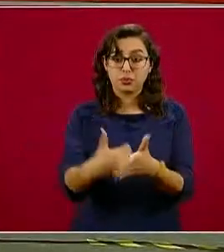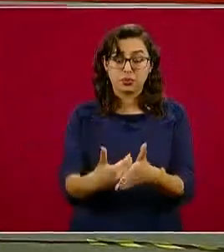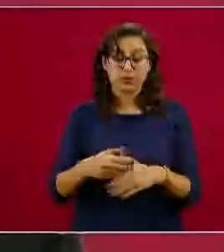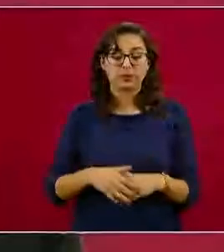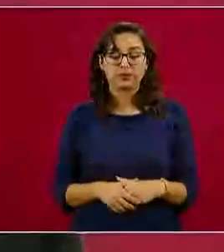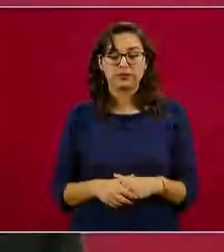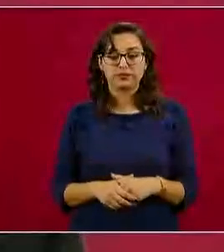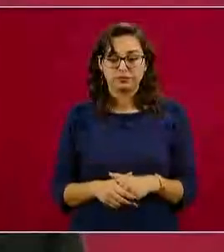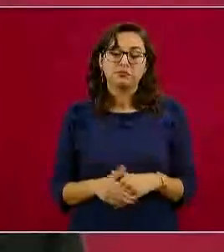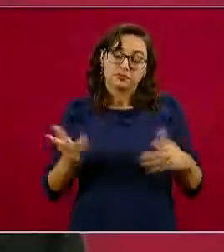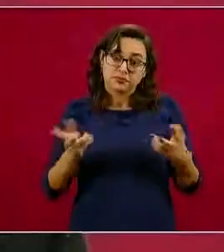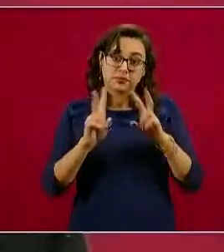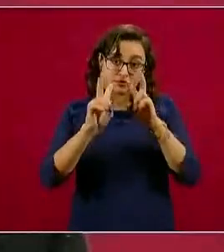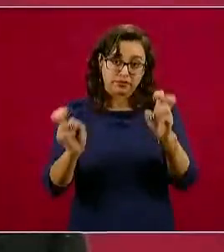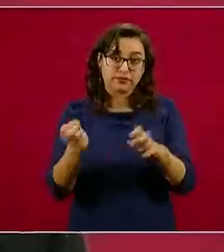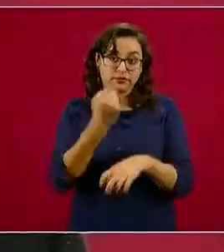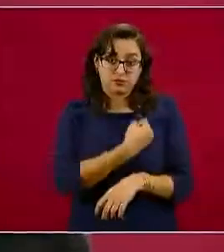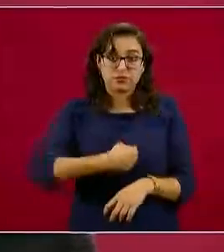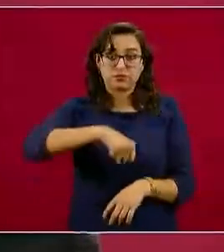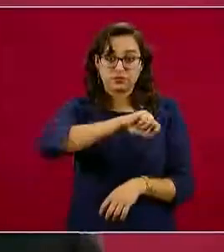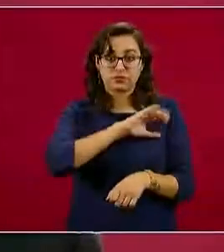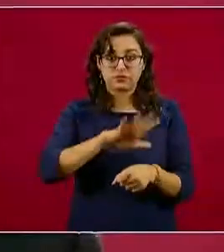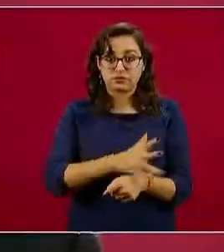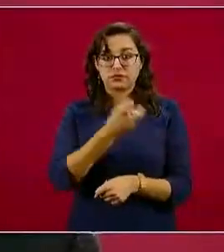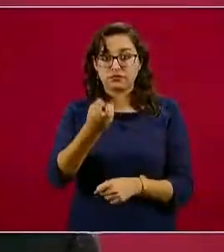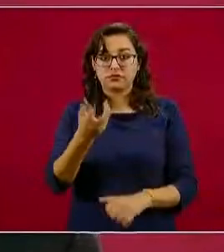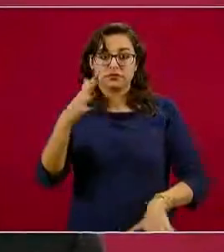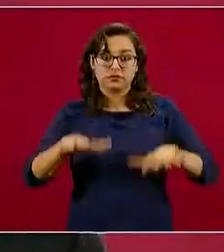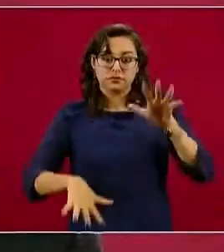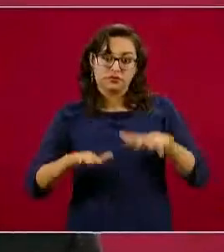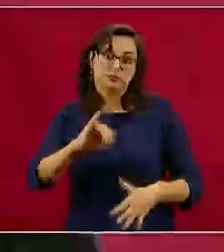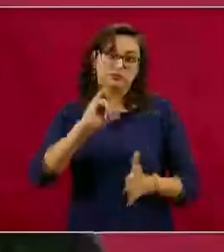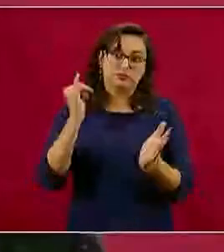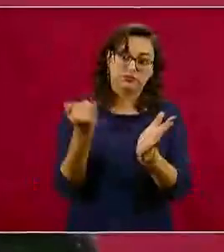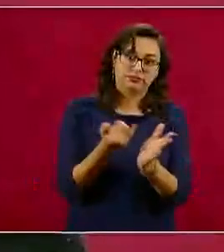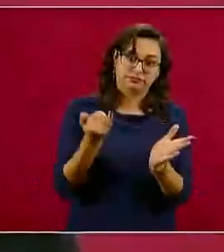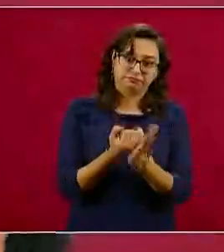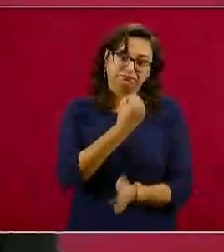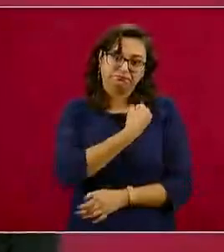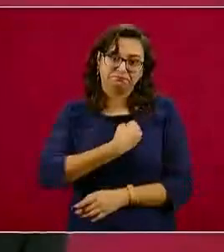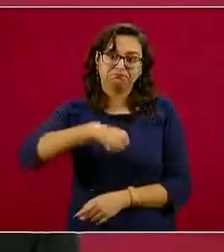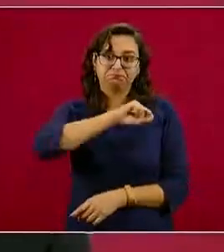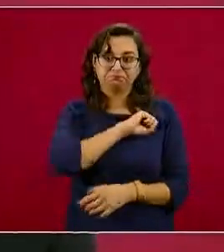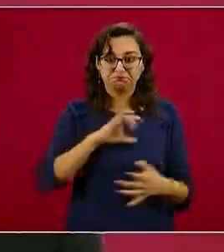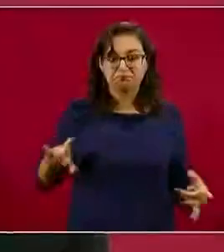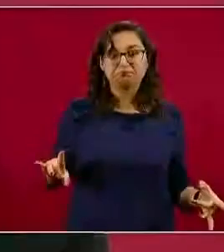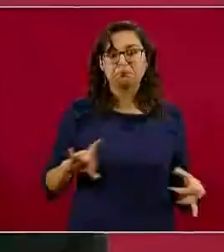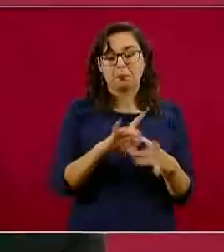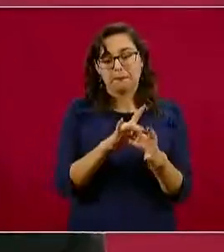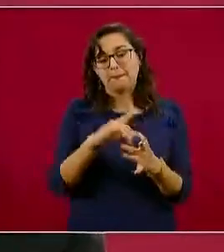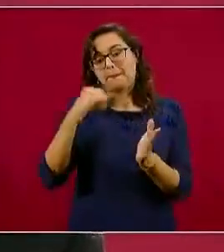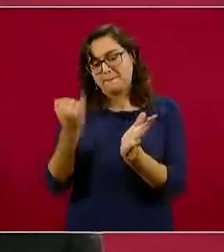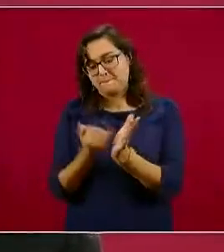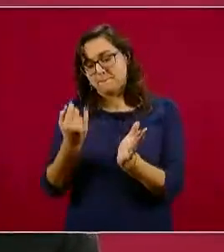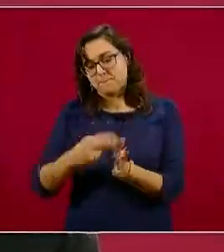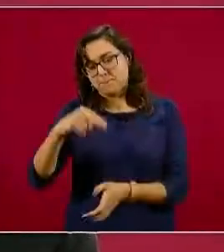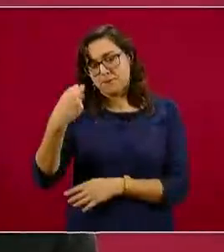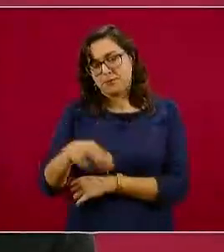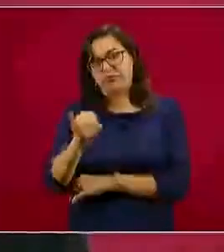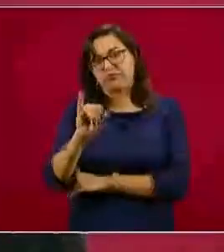es la salud, y por eso a veces se les llama los impuestos saludables, formalmente en términos fiscales en México se